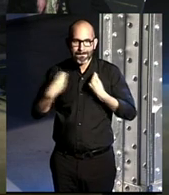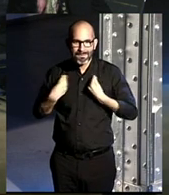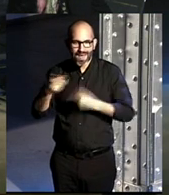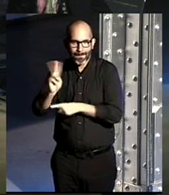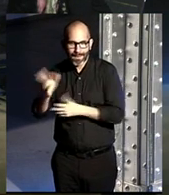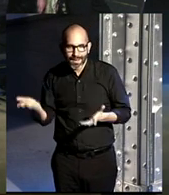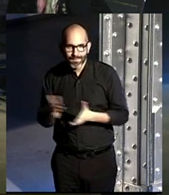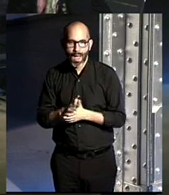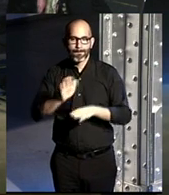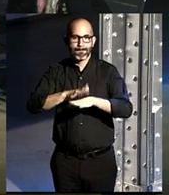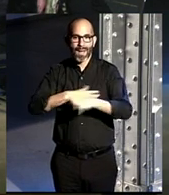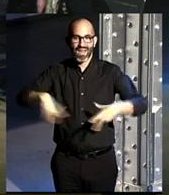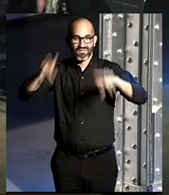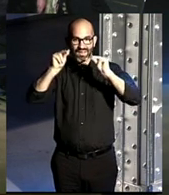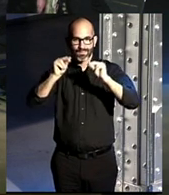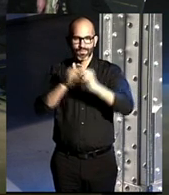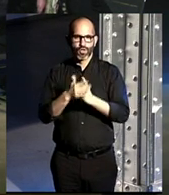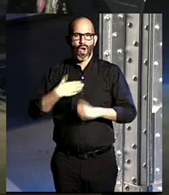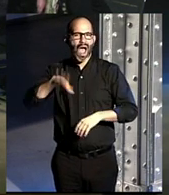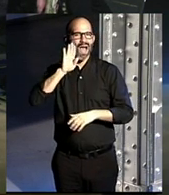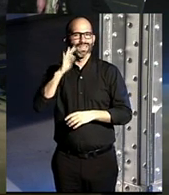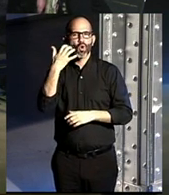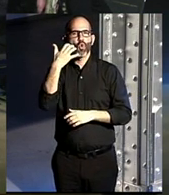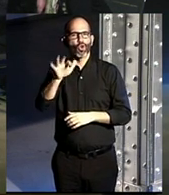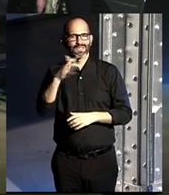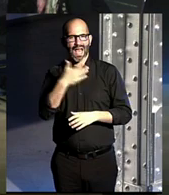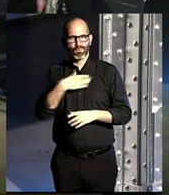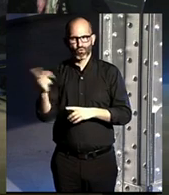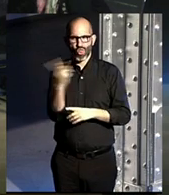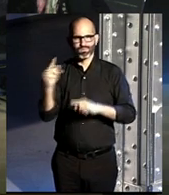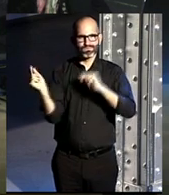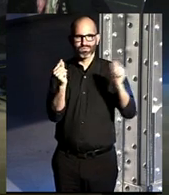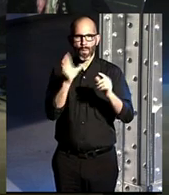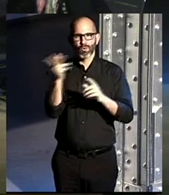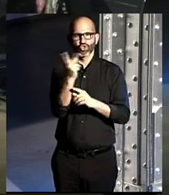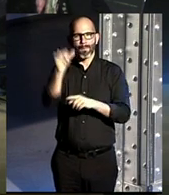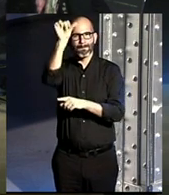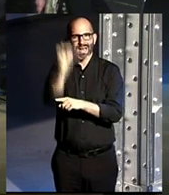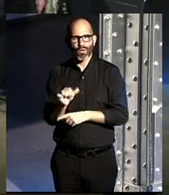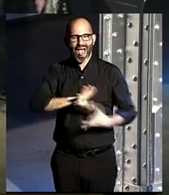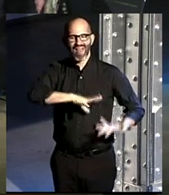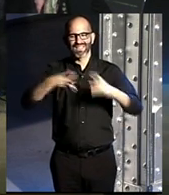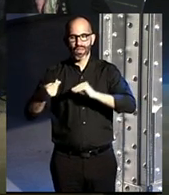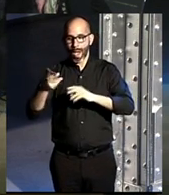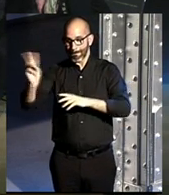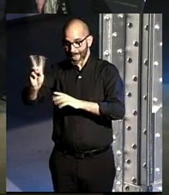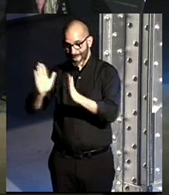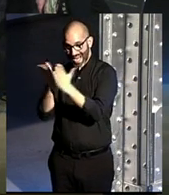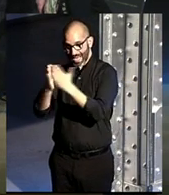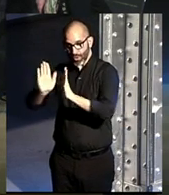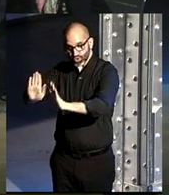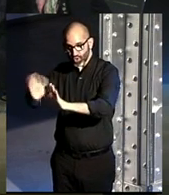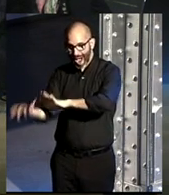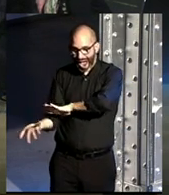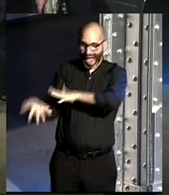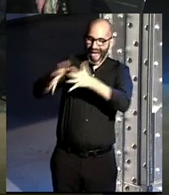para ir acabando, yo tenía, antes una curiosidad, porque estabais enzarzados. ¿Cuál es vuestra película, adaptación favorita de novelas de Verne?